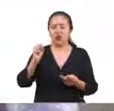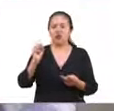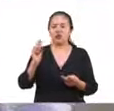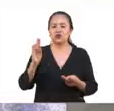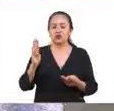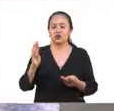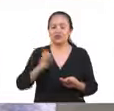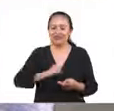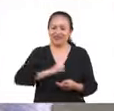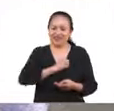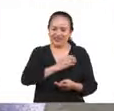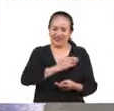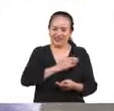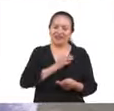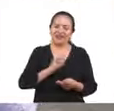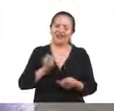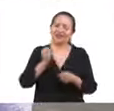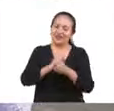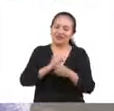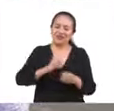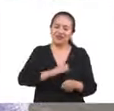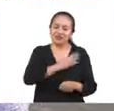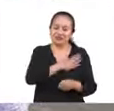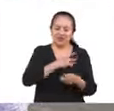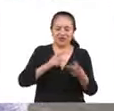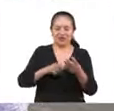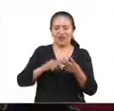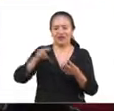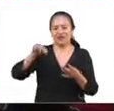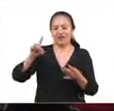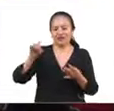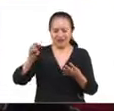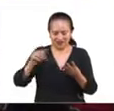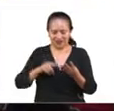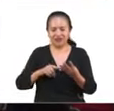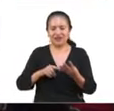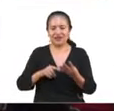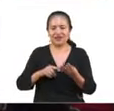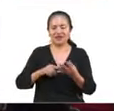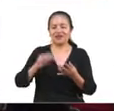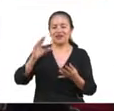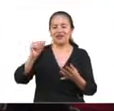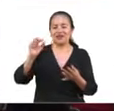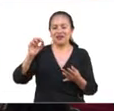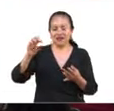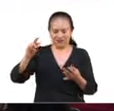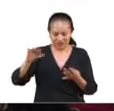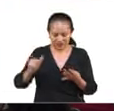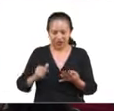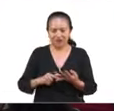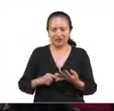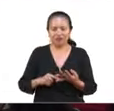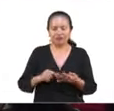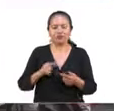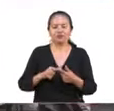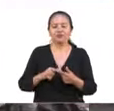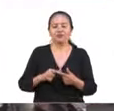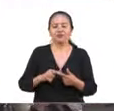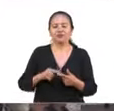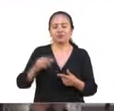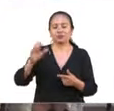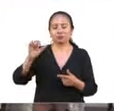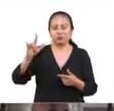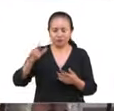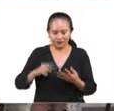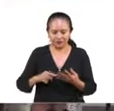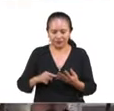de Bienestar, a Nadine, a Judith, que ya la mencioné, a Carmina Enciso, a Elsie